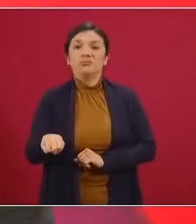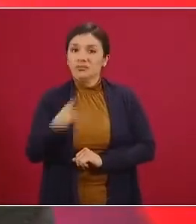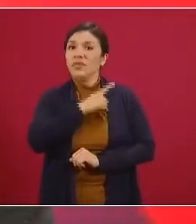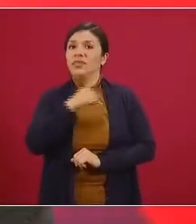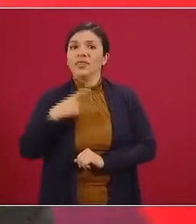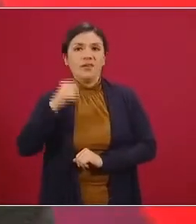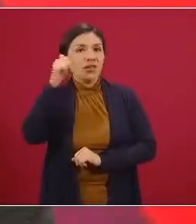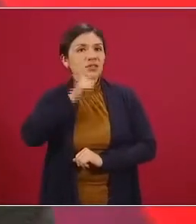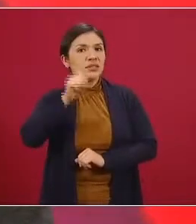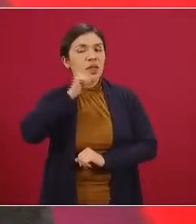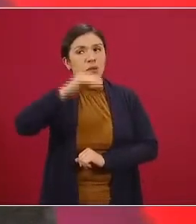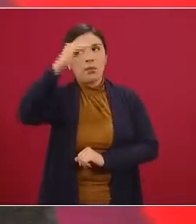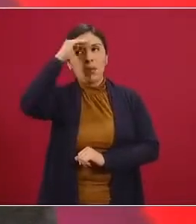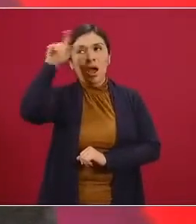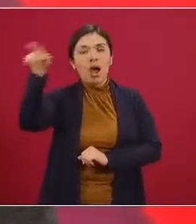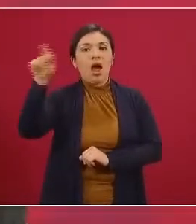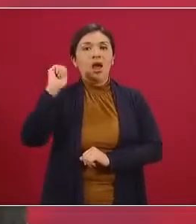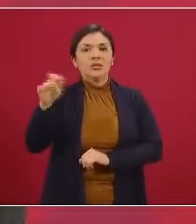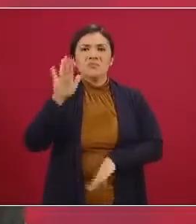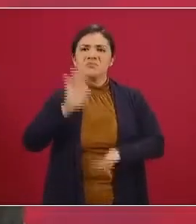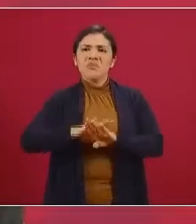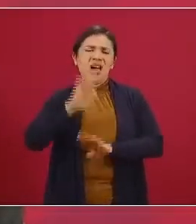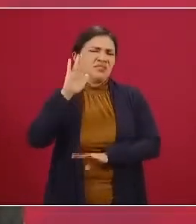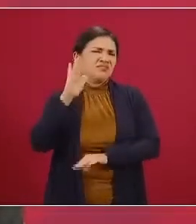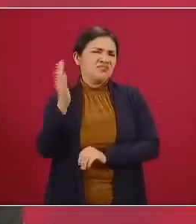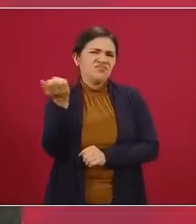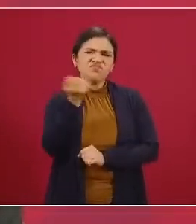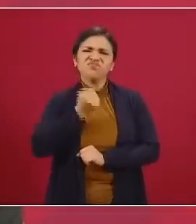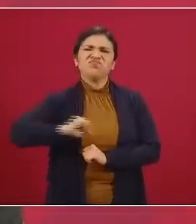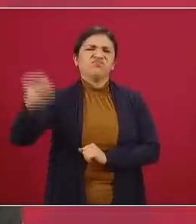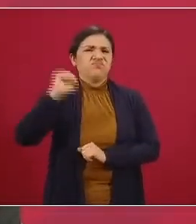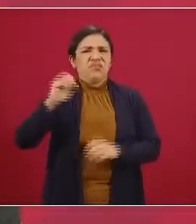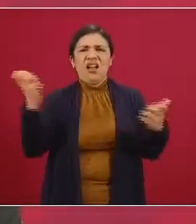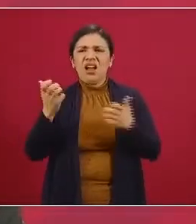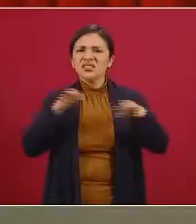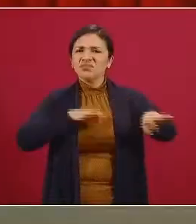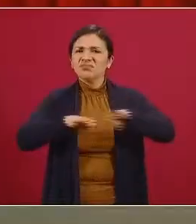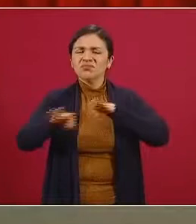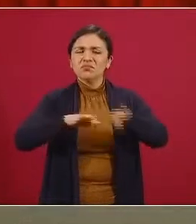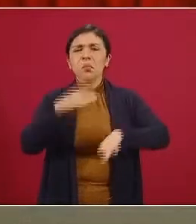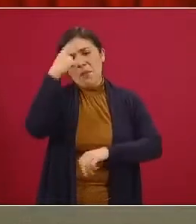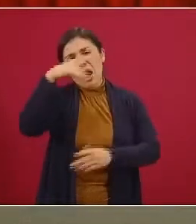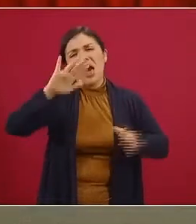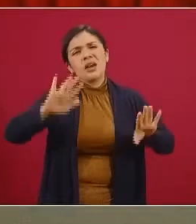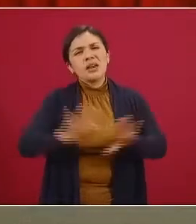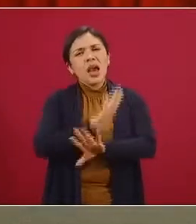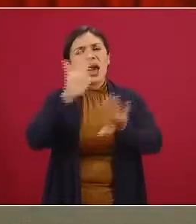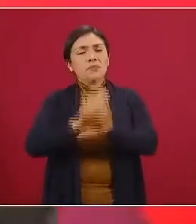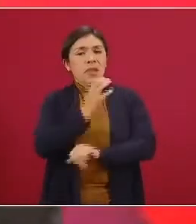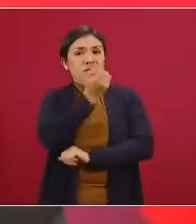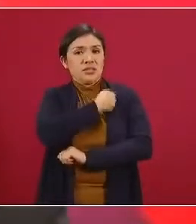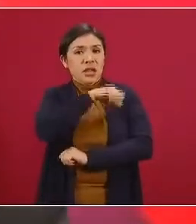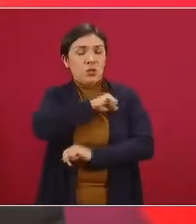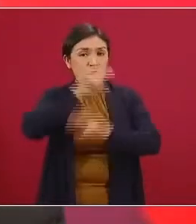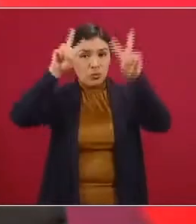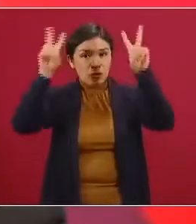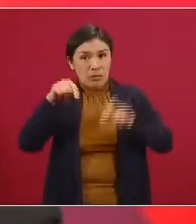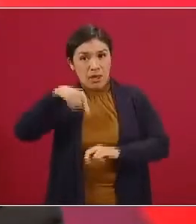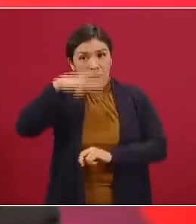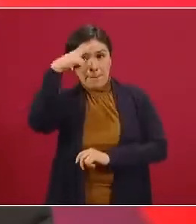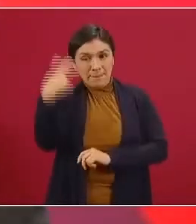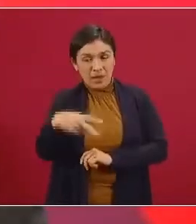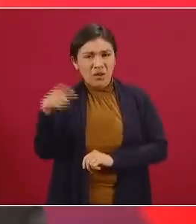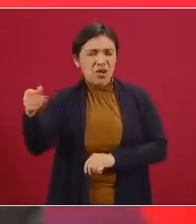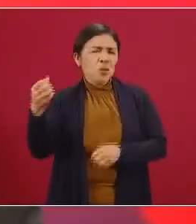ser considerado como un muy talentoso y muy prolífico transformador de la salud y